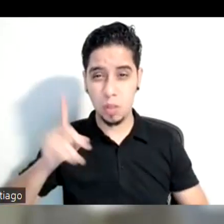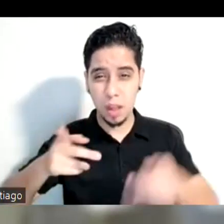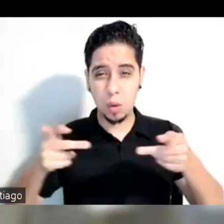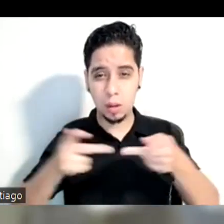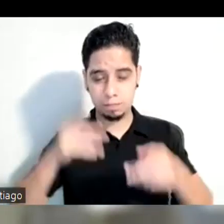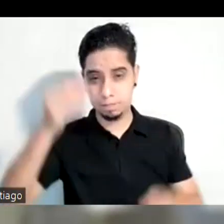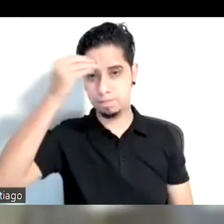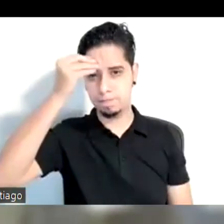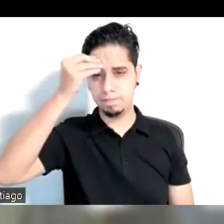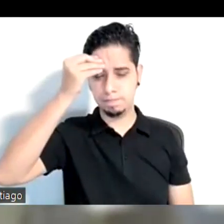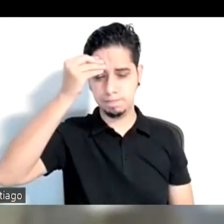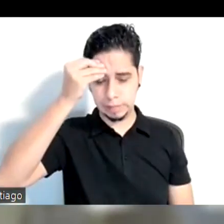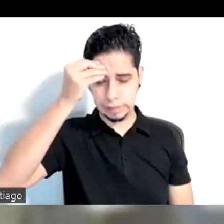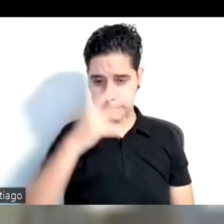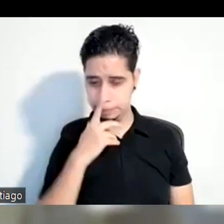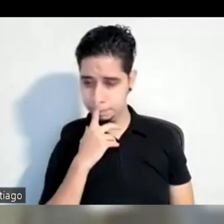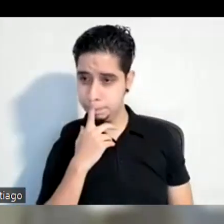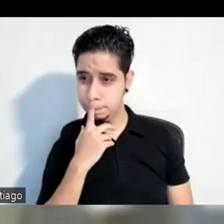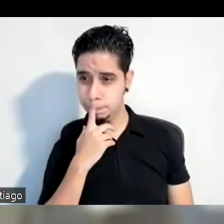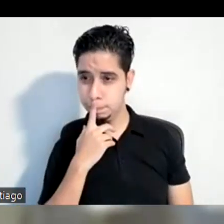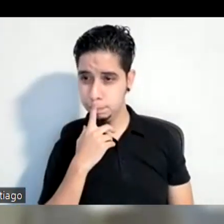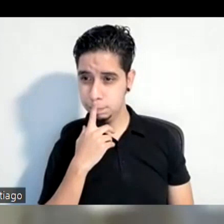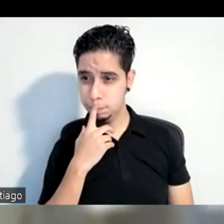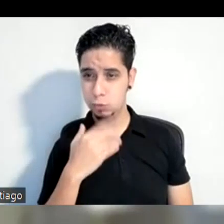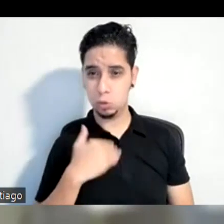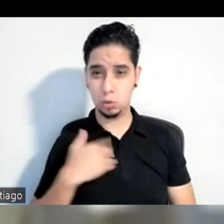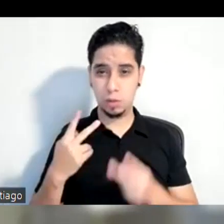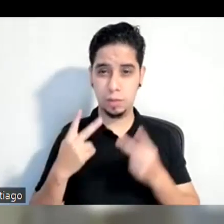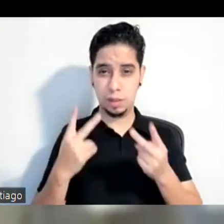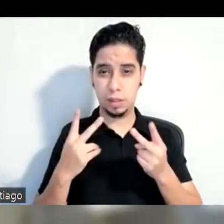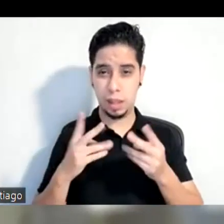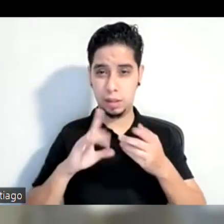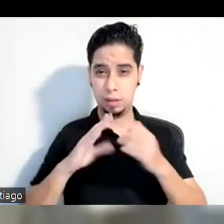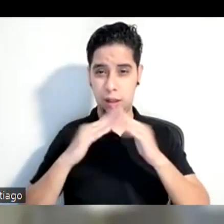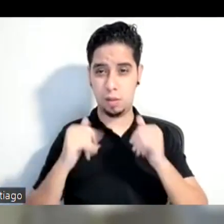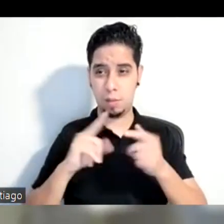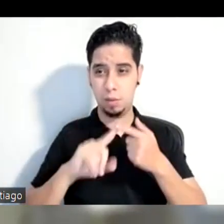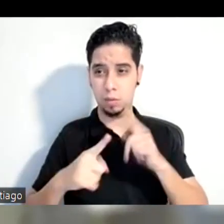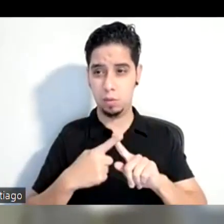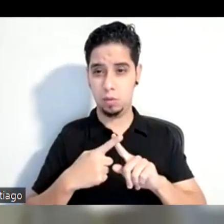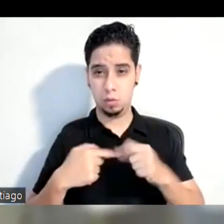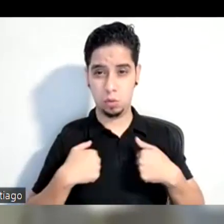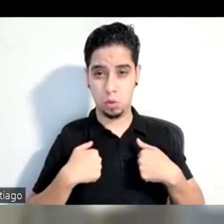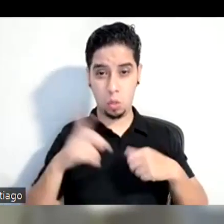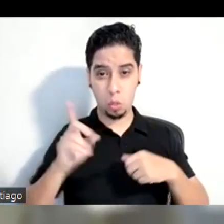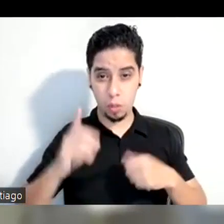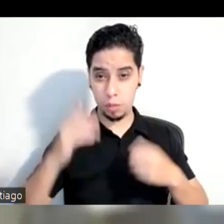pues mira, yo estoy de visita en casa de unos amigos aquí, y de verdad yo no sé dónde yo estoy.